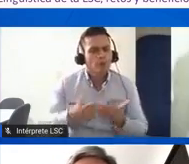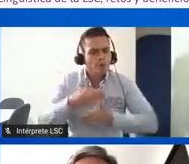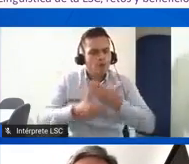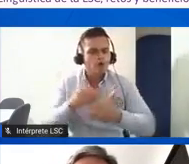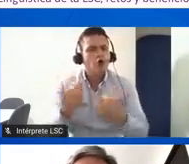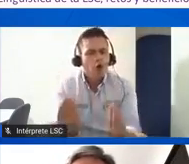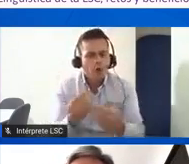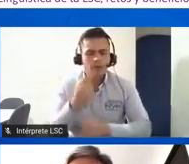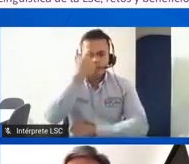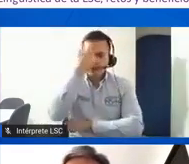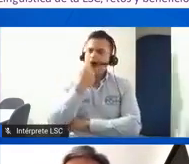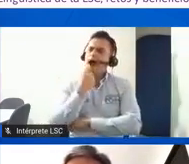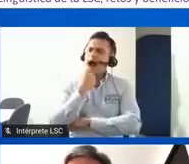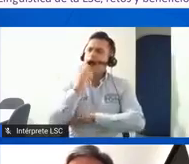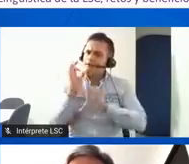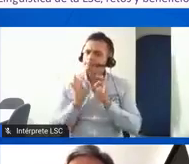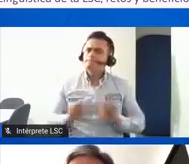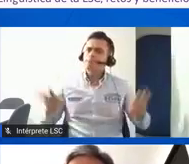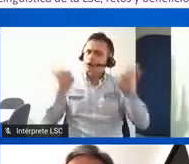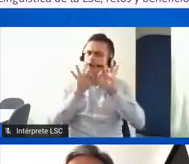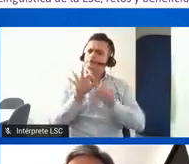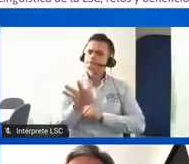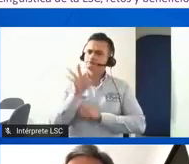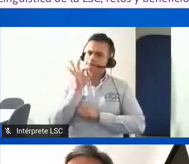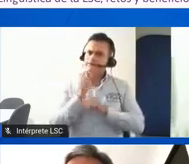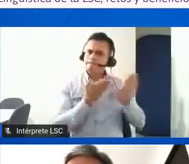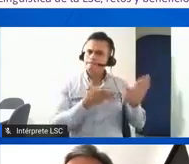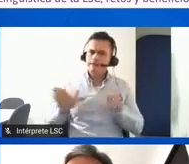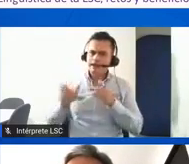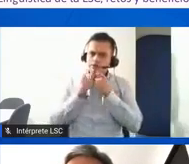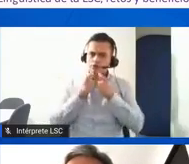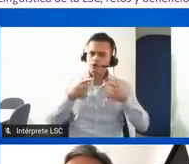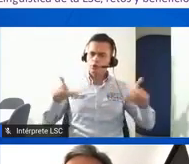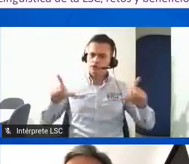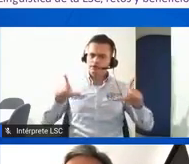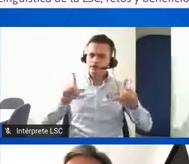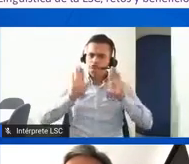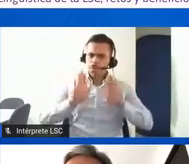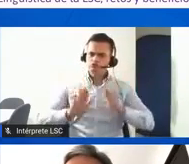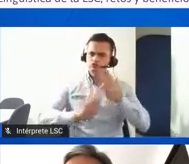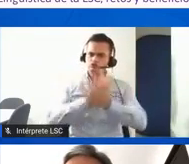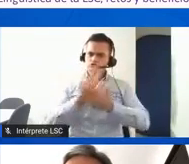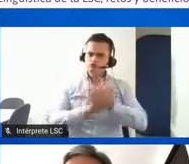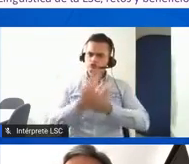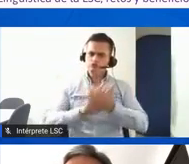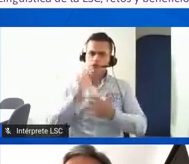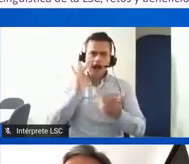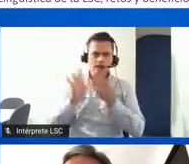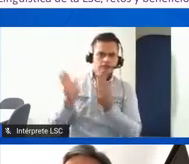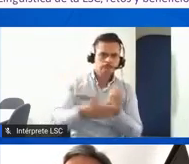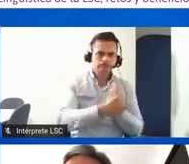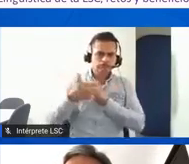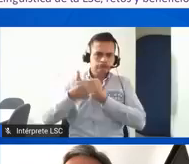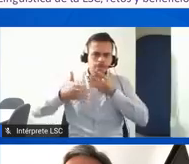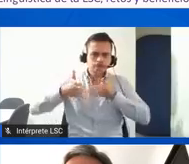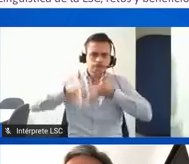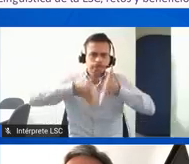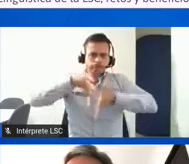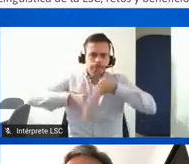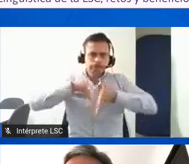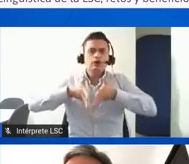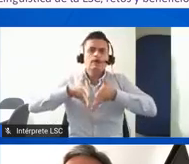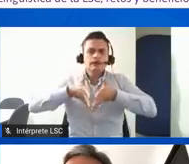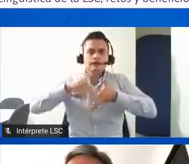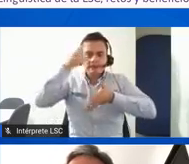y por qué priorizaron un tema como la planeación lingüística de la lengua de señas o la protección de la lengua de señas como un tema de